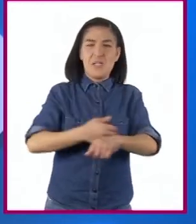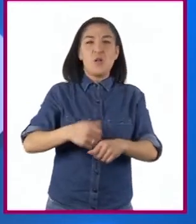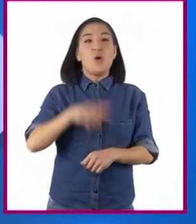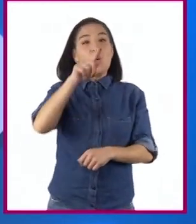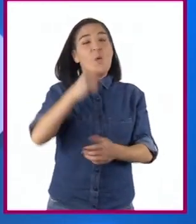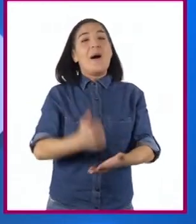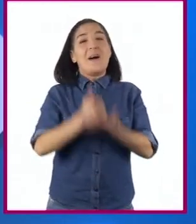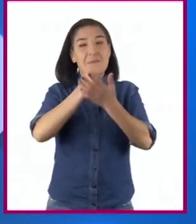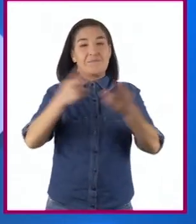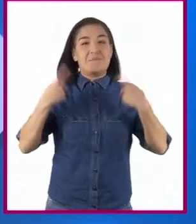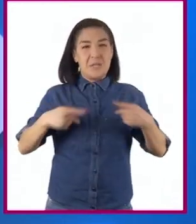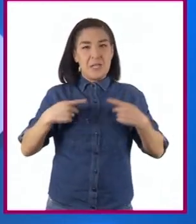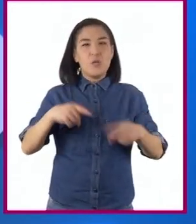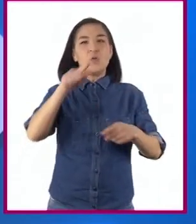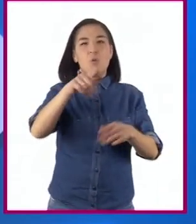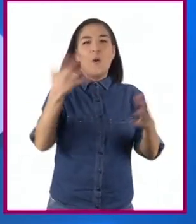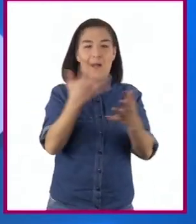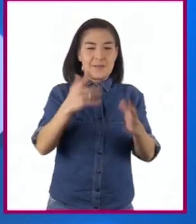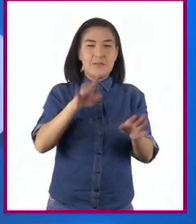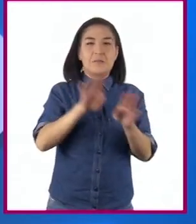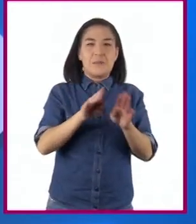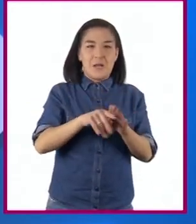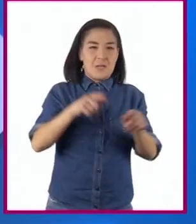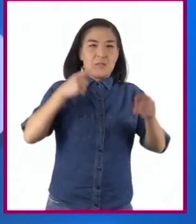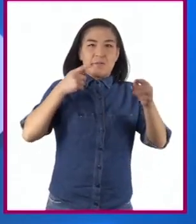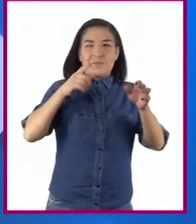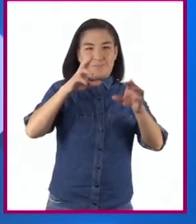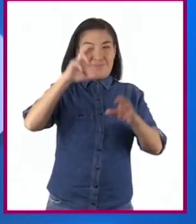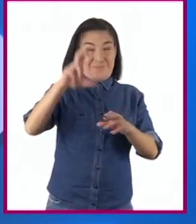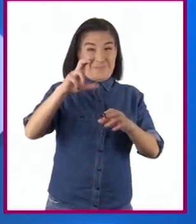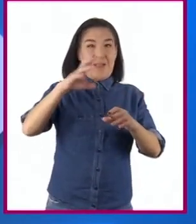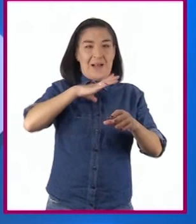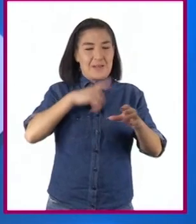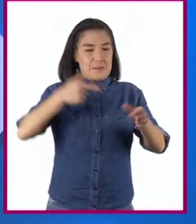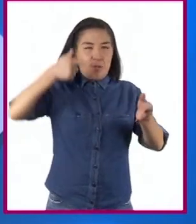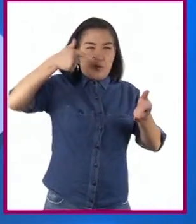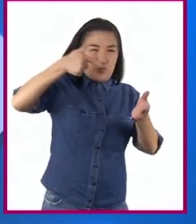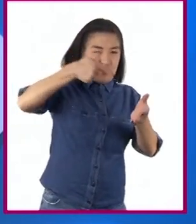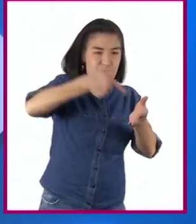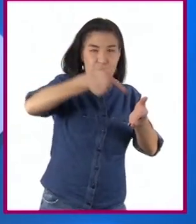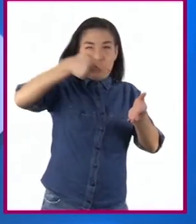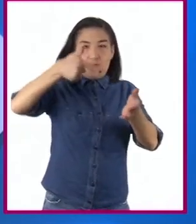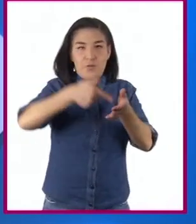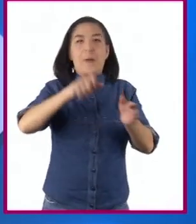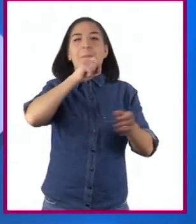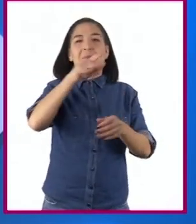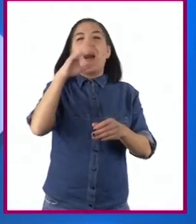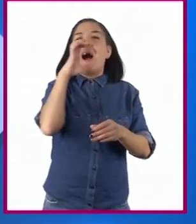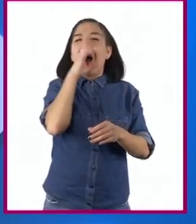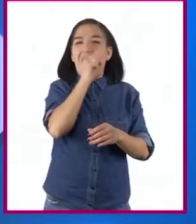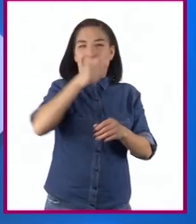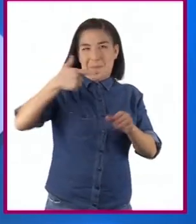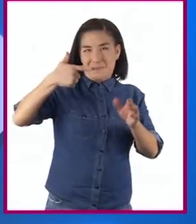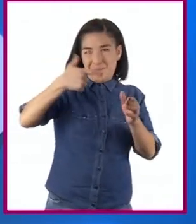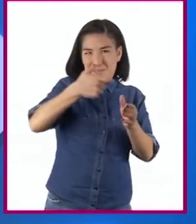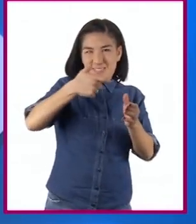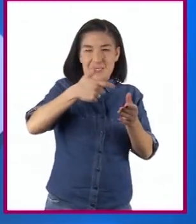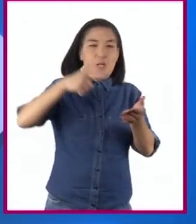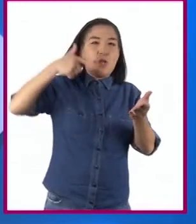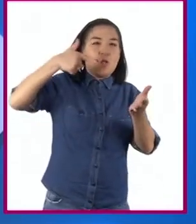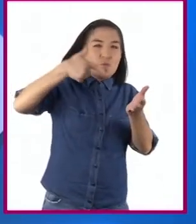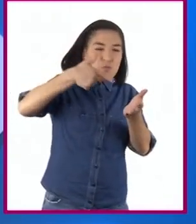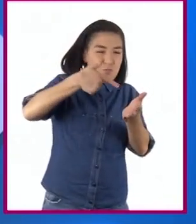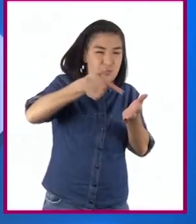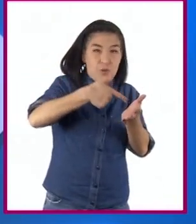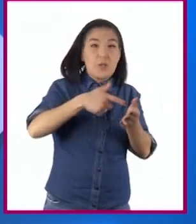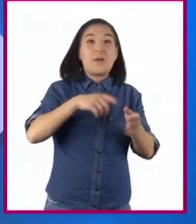de un adulto, hagan 6 perforaciones en la botella, utilizando el clavo o la punta de la pistola de silicón caliente. No deben de